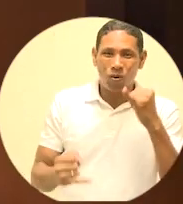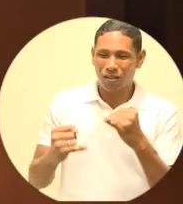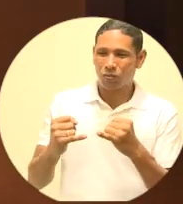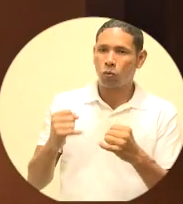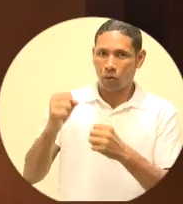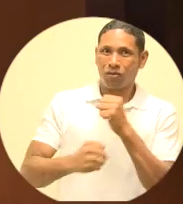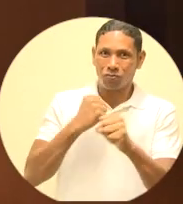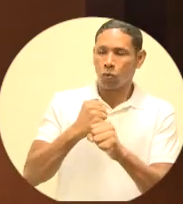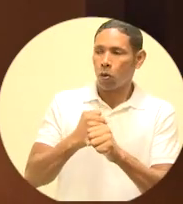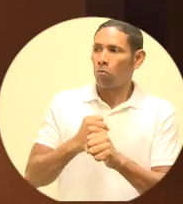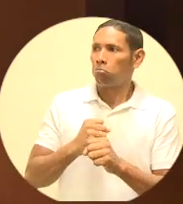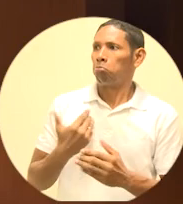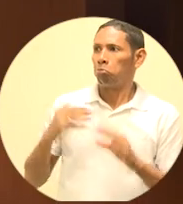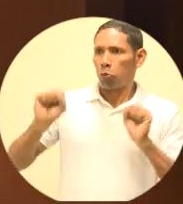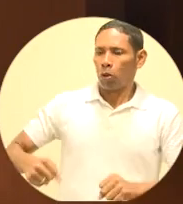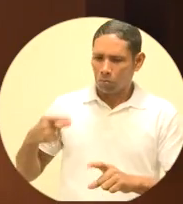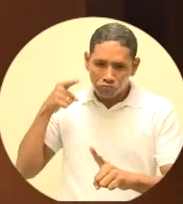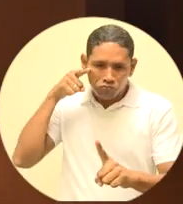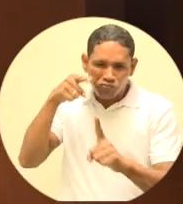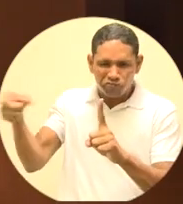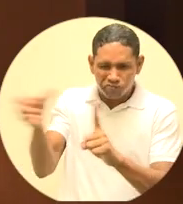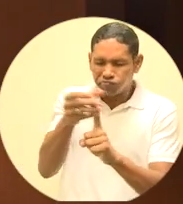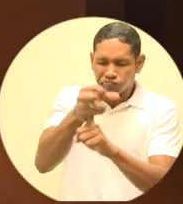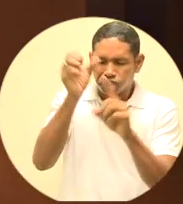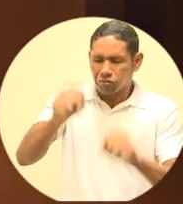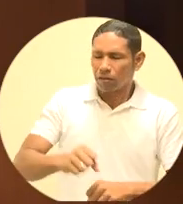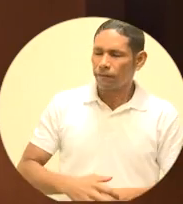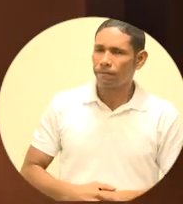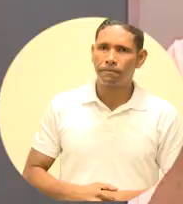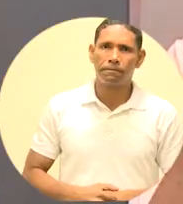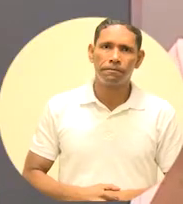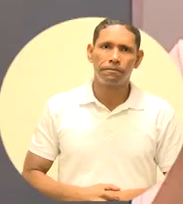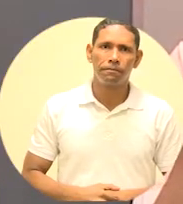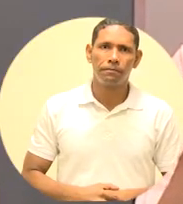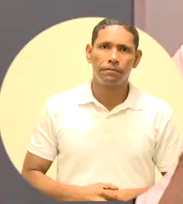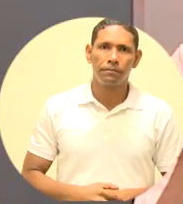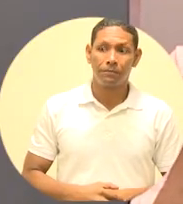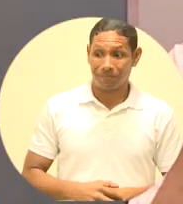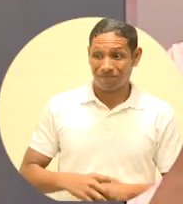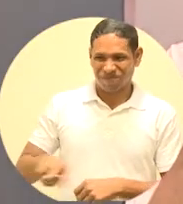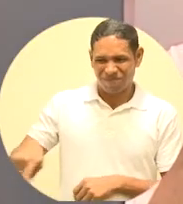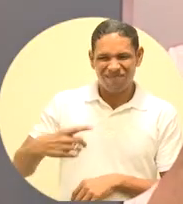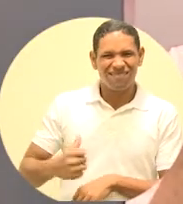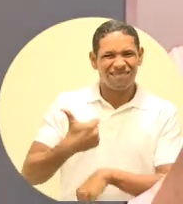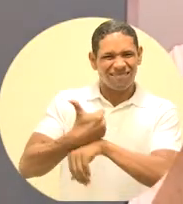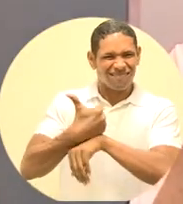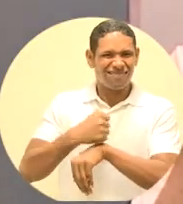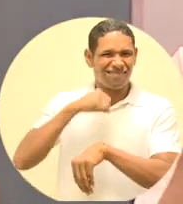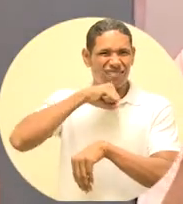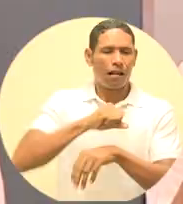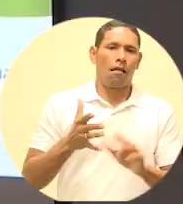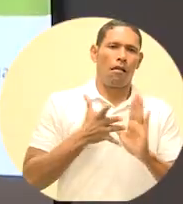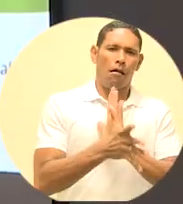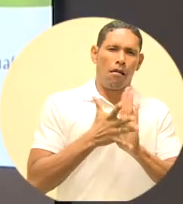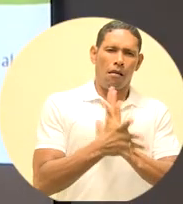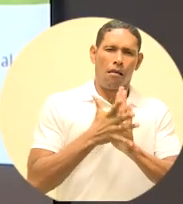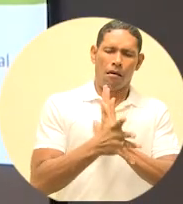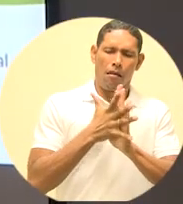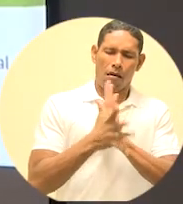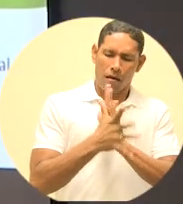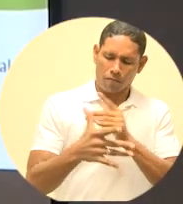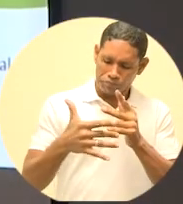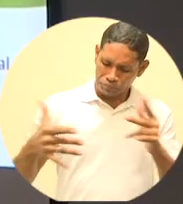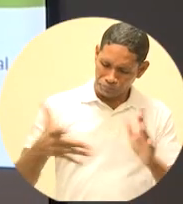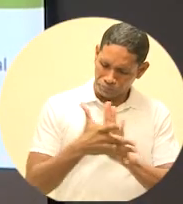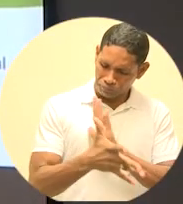plan de gobierno como ha venido desarrollándolo en los últimos periodos. En la jornada, el máximo directivo universitario presentó un